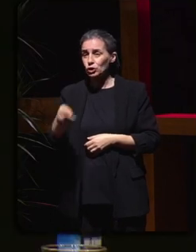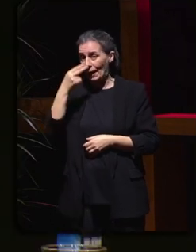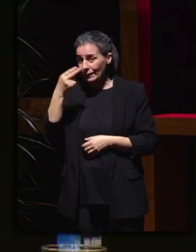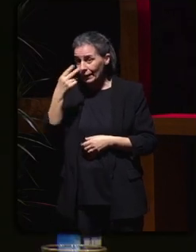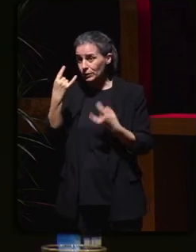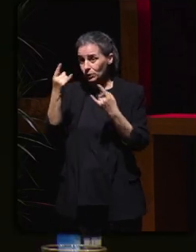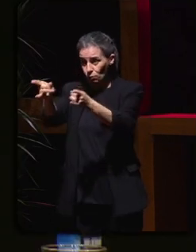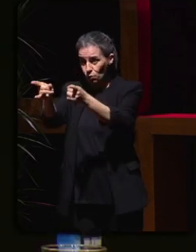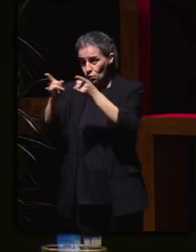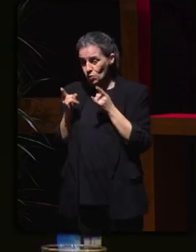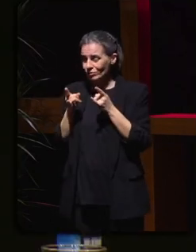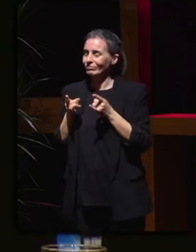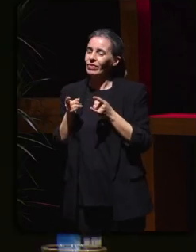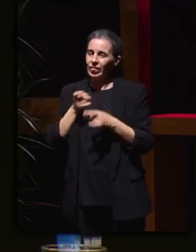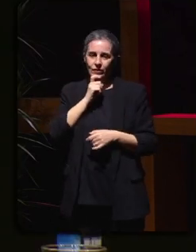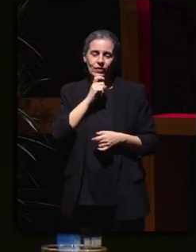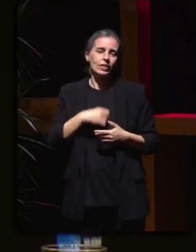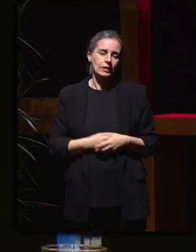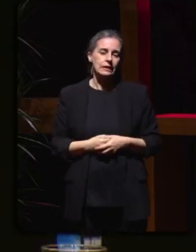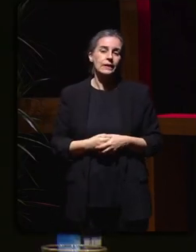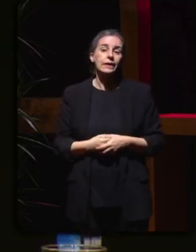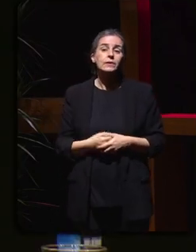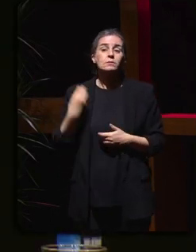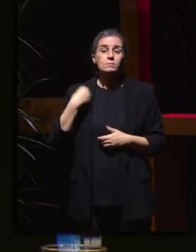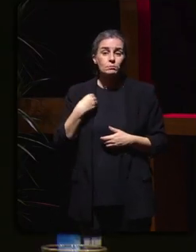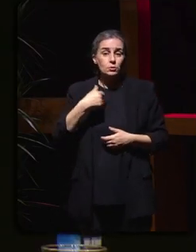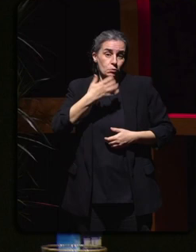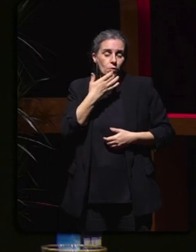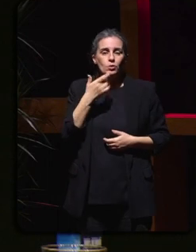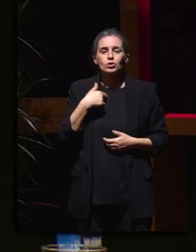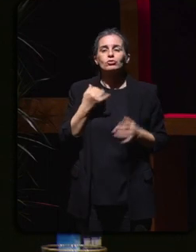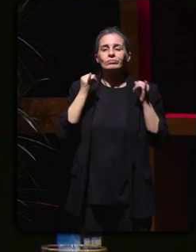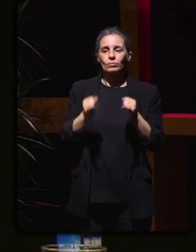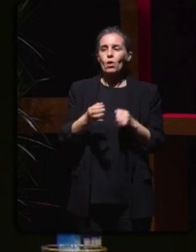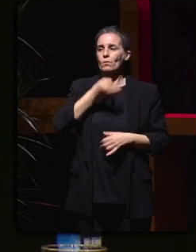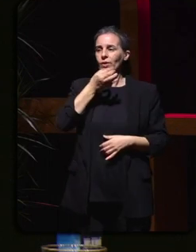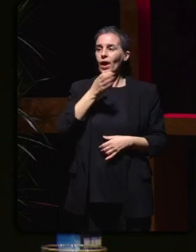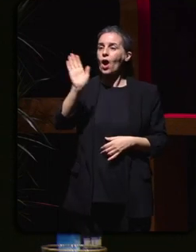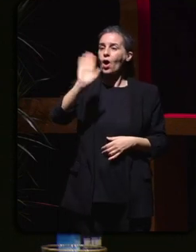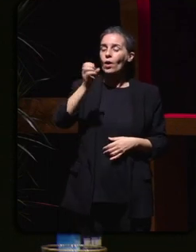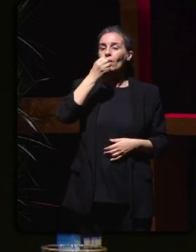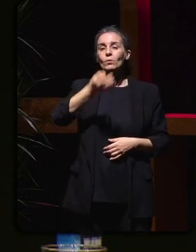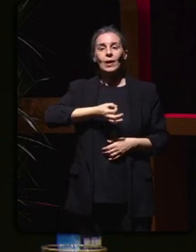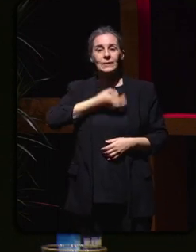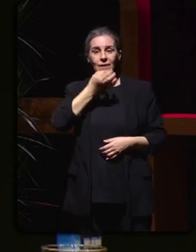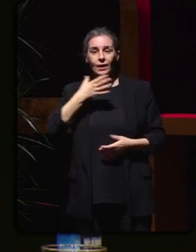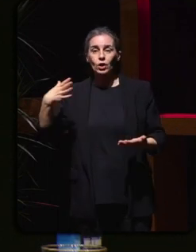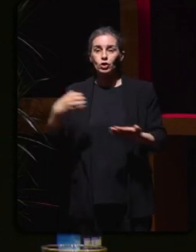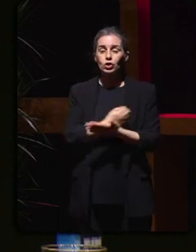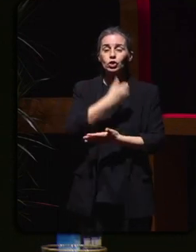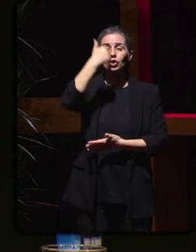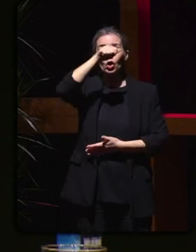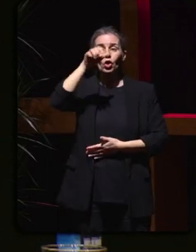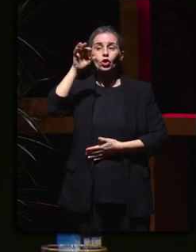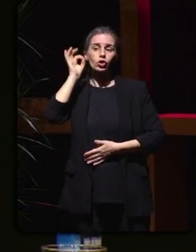por el fondo yo me he dado cuenta que cuando de que cuando llego a una ponencia y digo Hola buenas tardes a todos